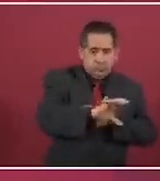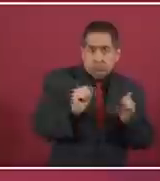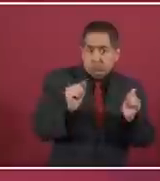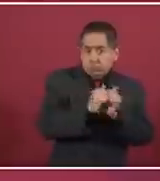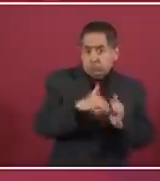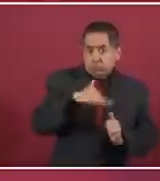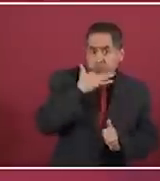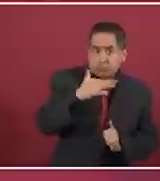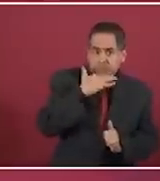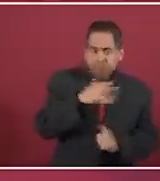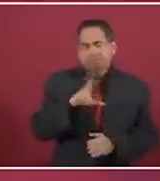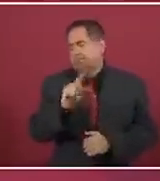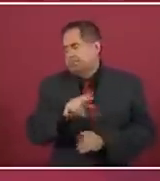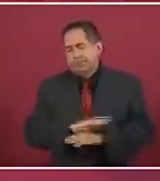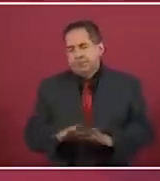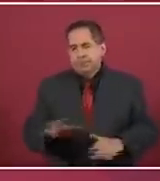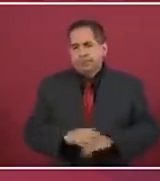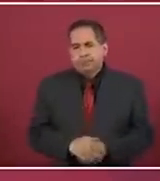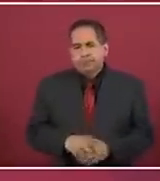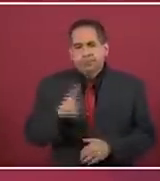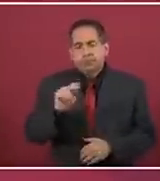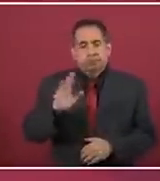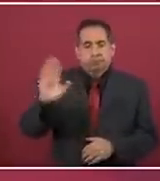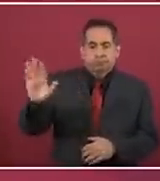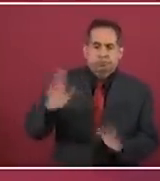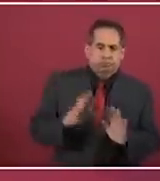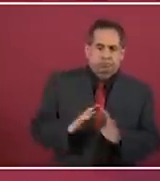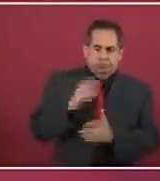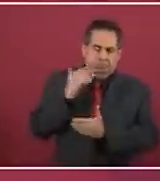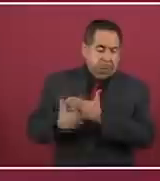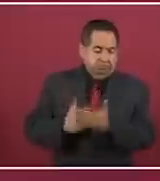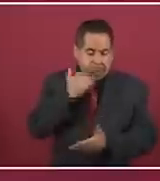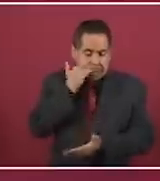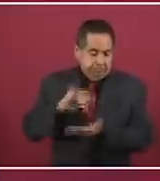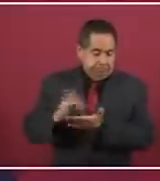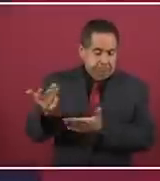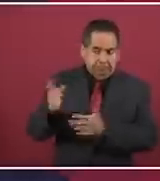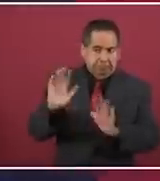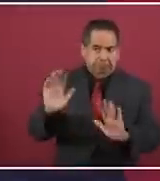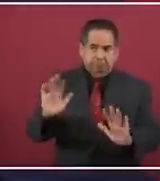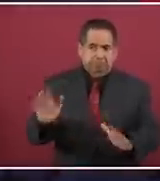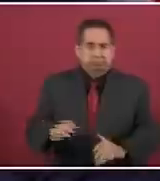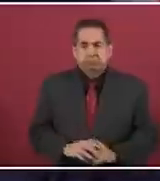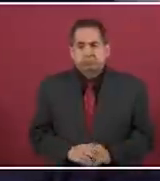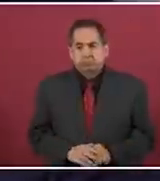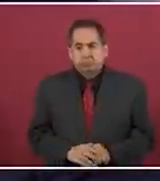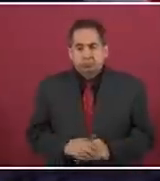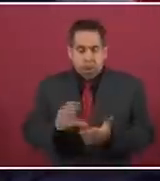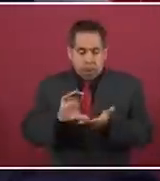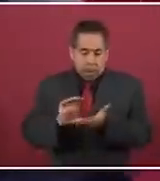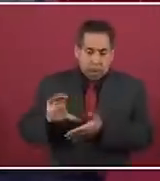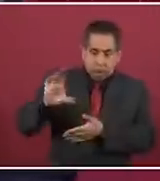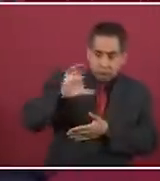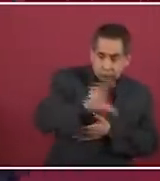No, primo hermano, muchas gracias. Es inversión